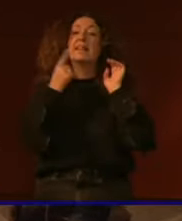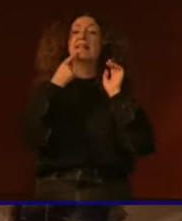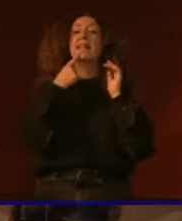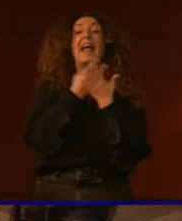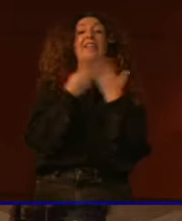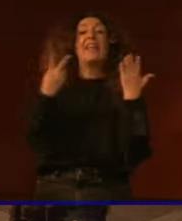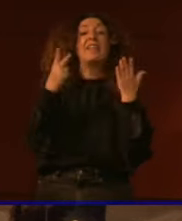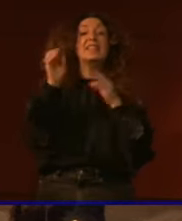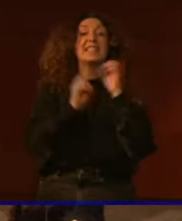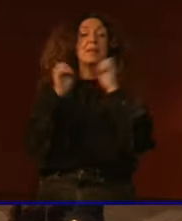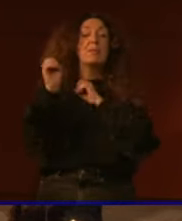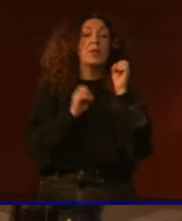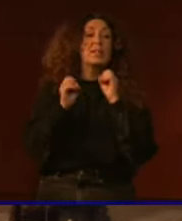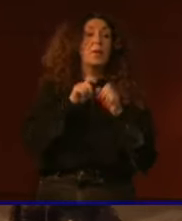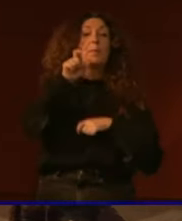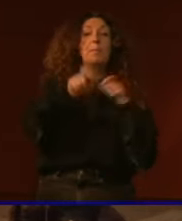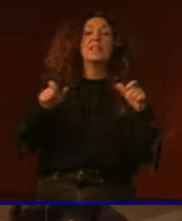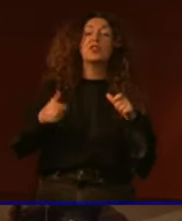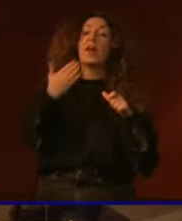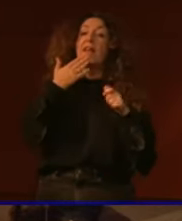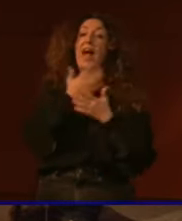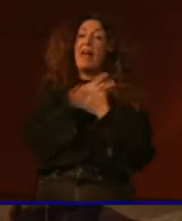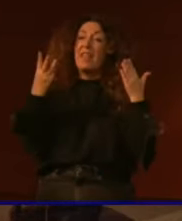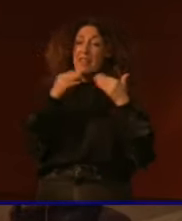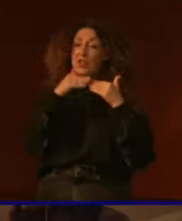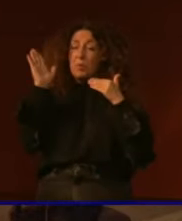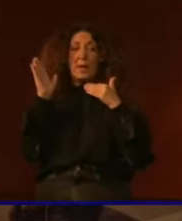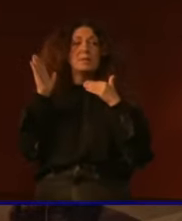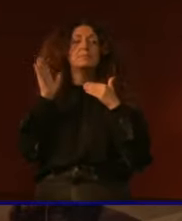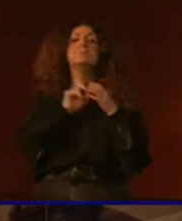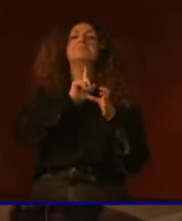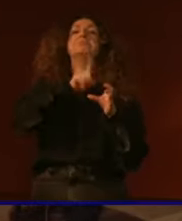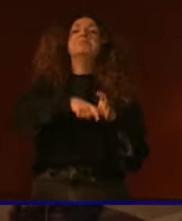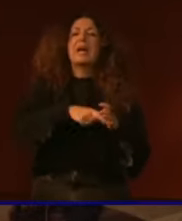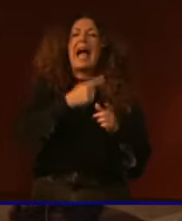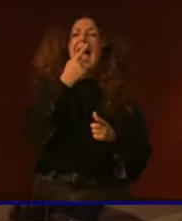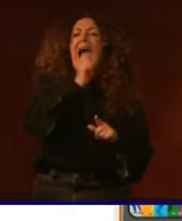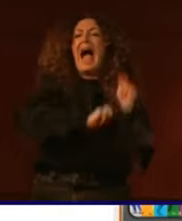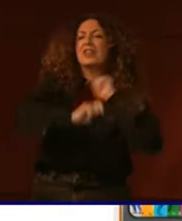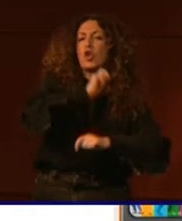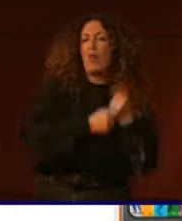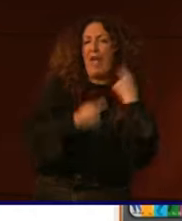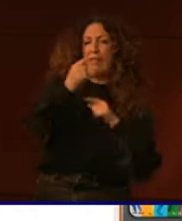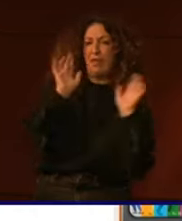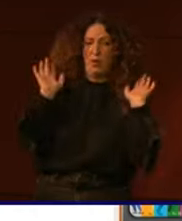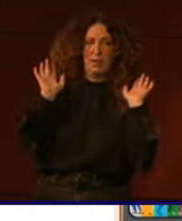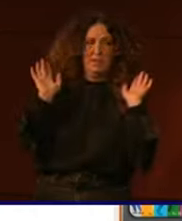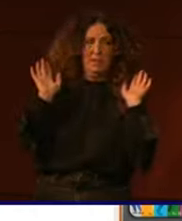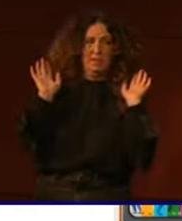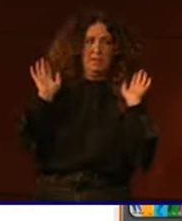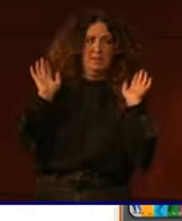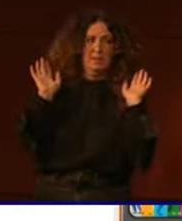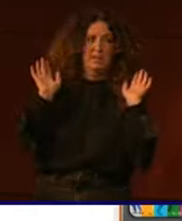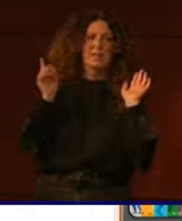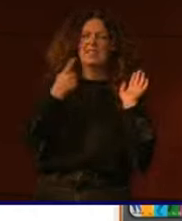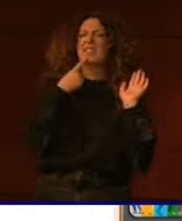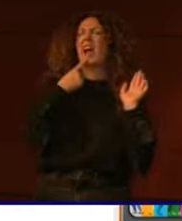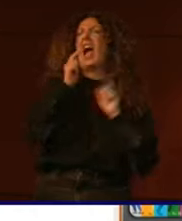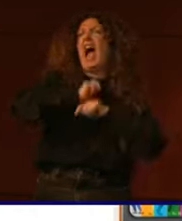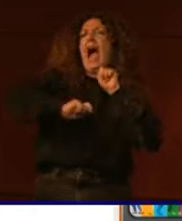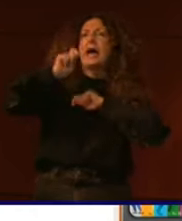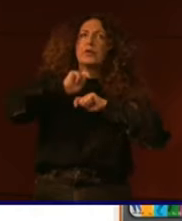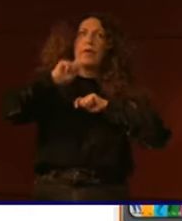17% las personas mayores de 18 años que pertenecen a algún tipo de asociación. Y ahí estamos hablando de tipo de